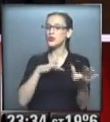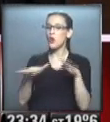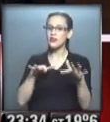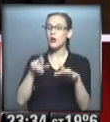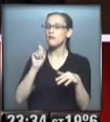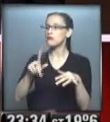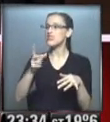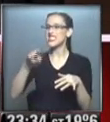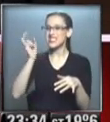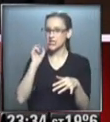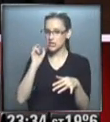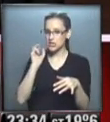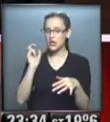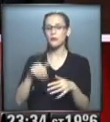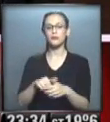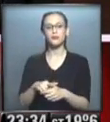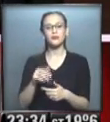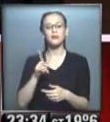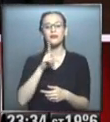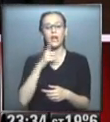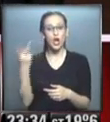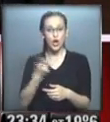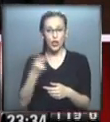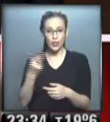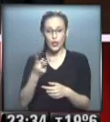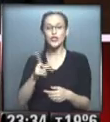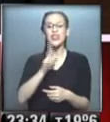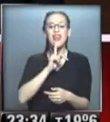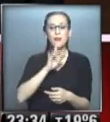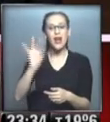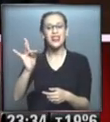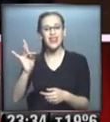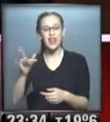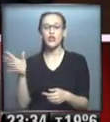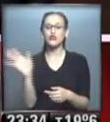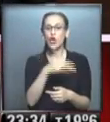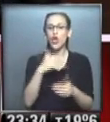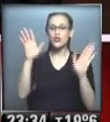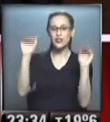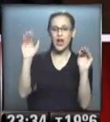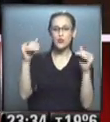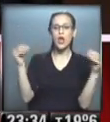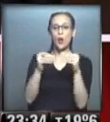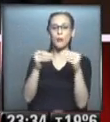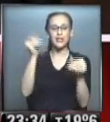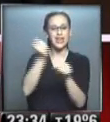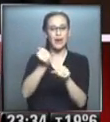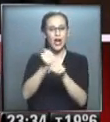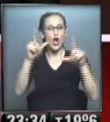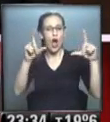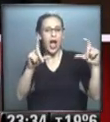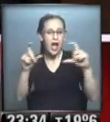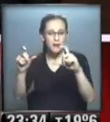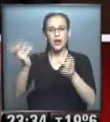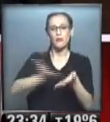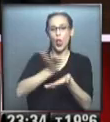Santiago de Chile en estos días. Telma, Daniel, en ustedes también saludamos a todos los compañeros que están trabajando en el equipo con las cámaras, con la